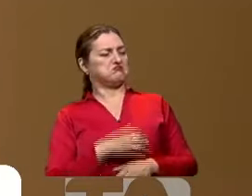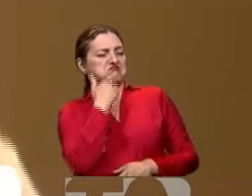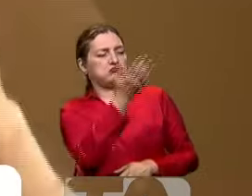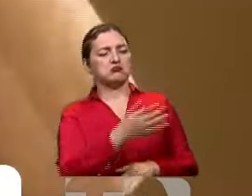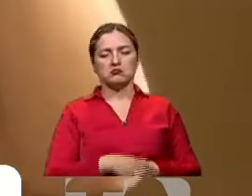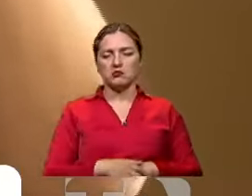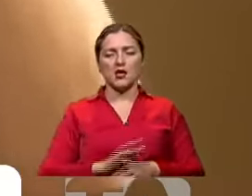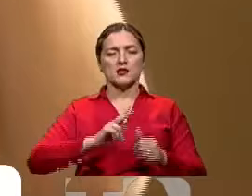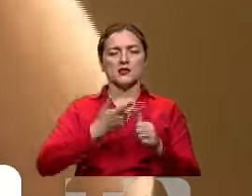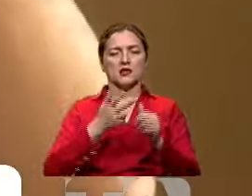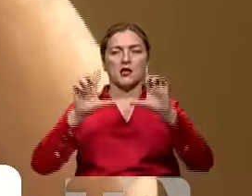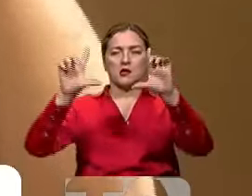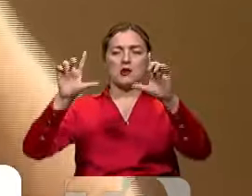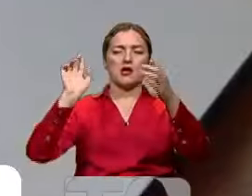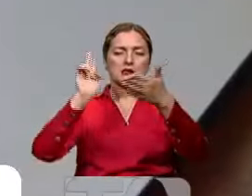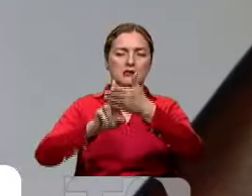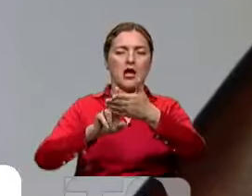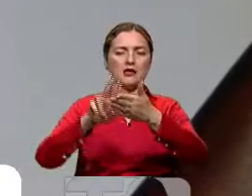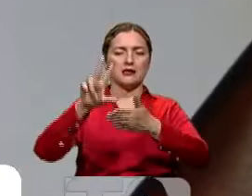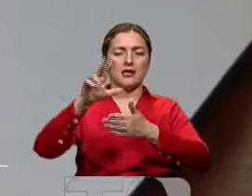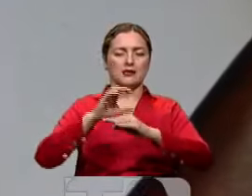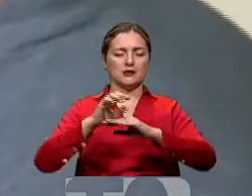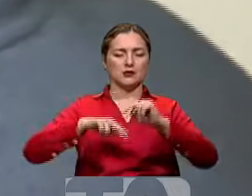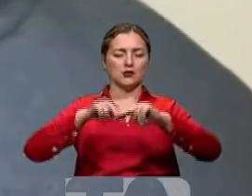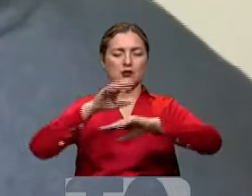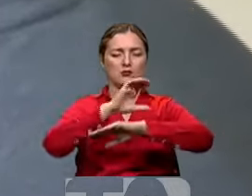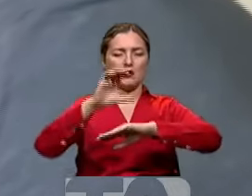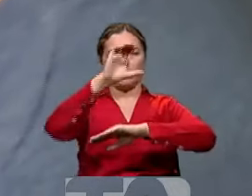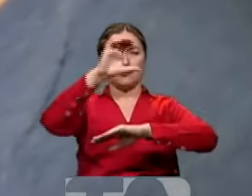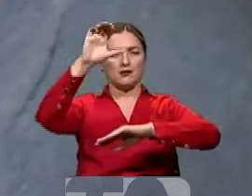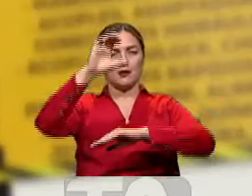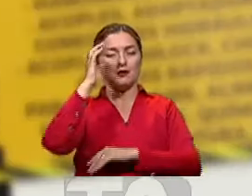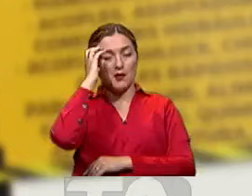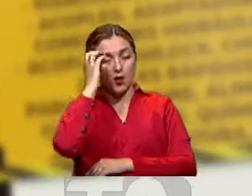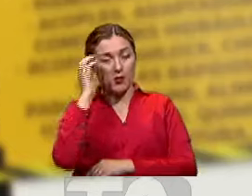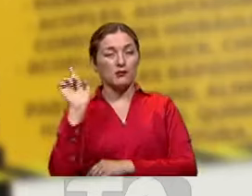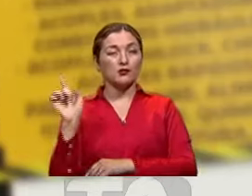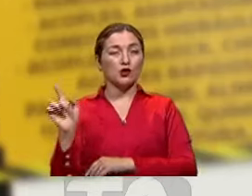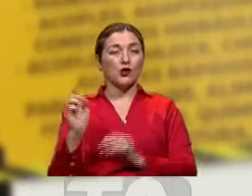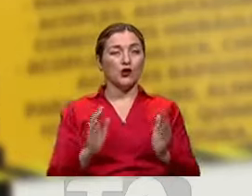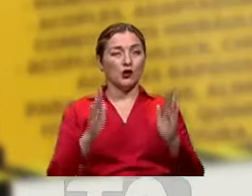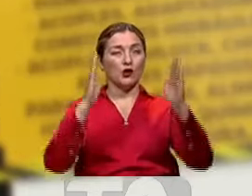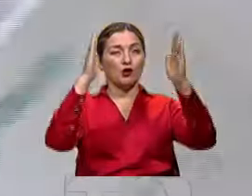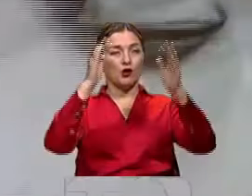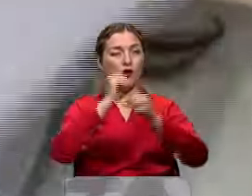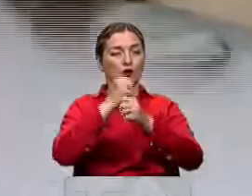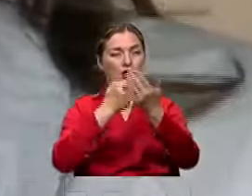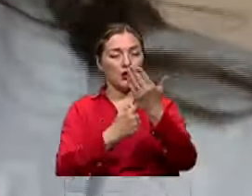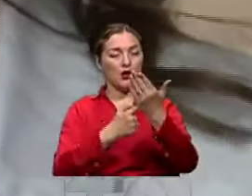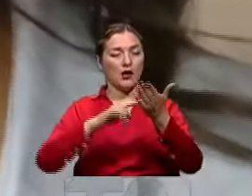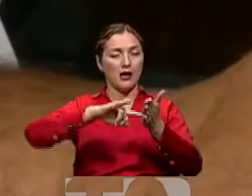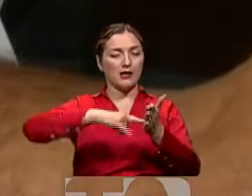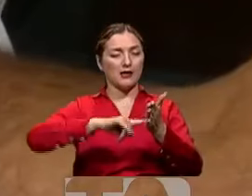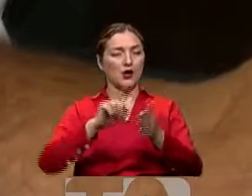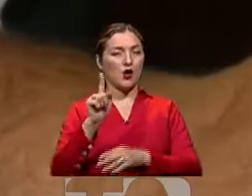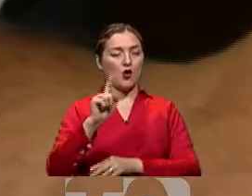ya estaban 3 pisos levantados. Su mayor preocupación es que, según Cueva, la edificación no fue realizada por un